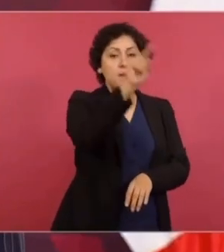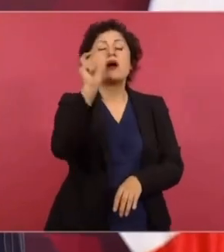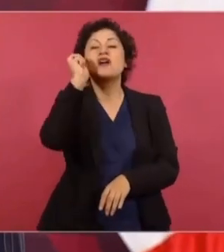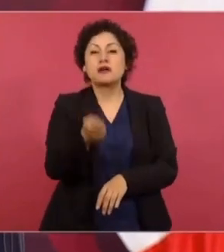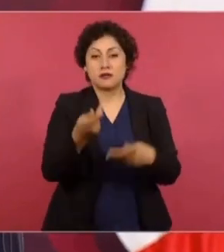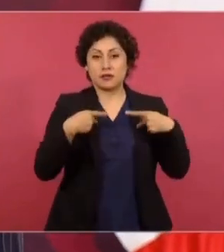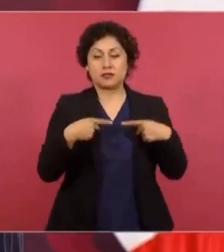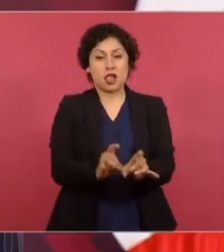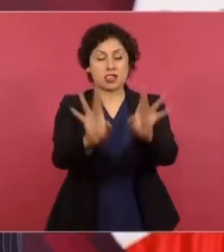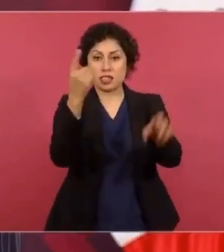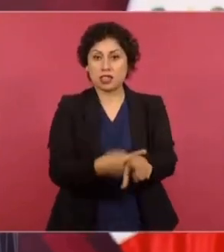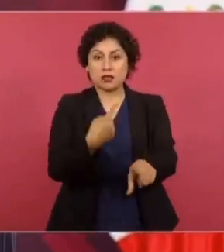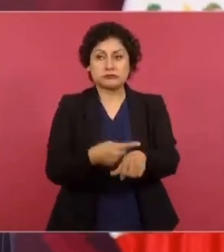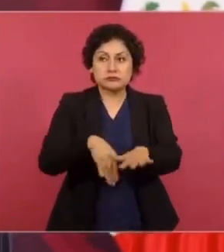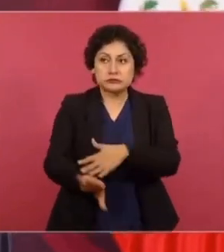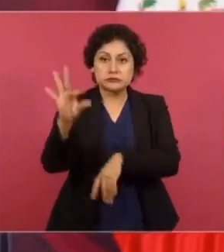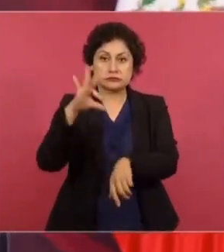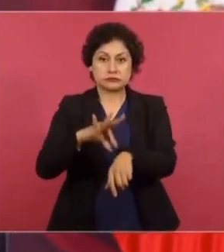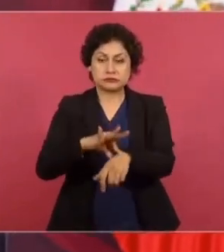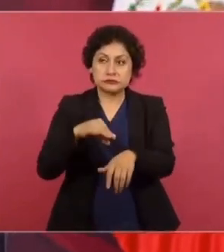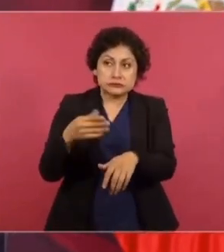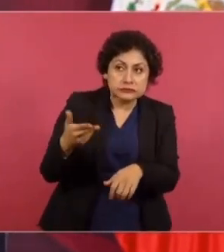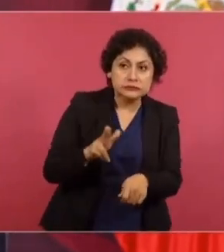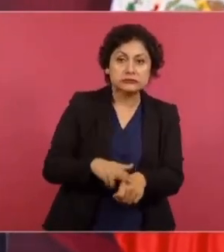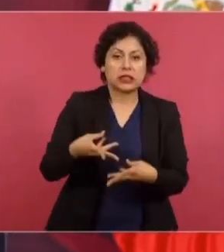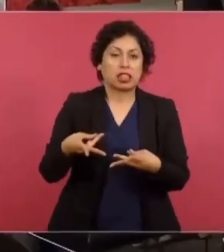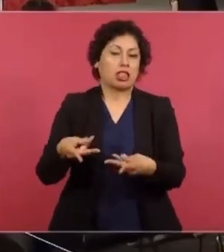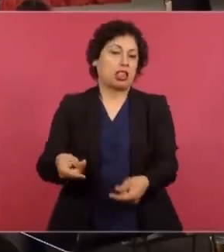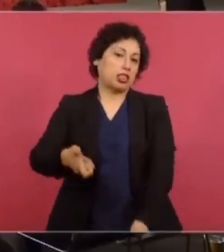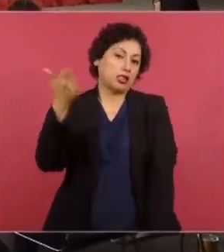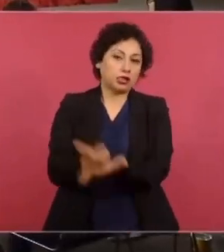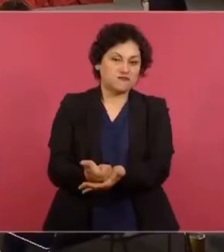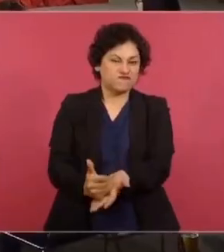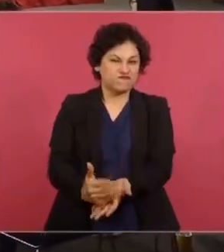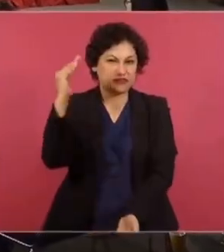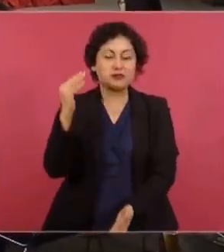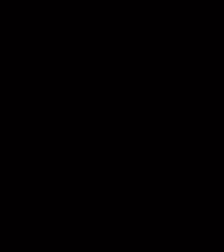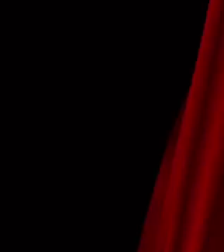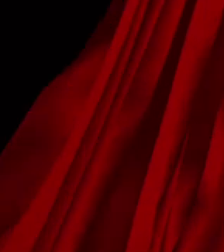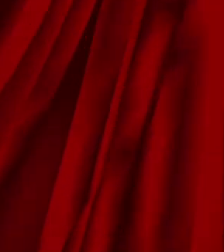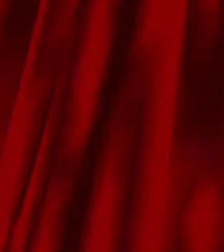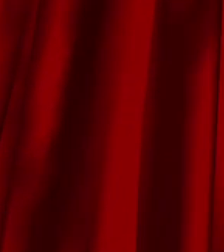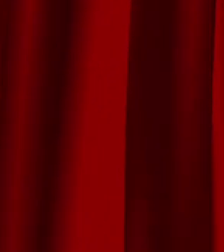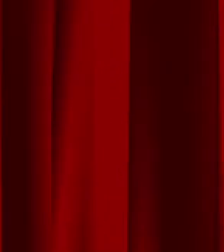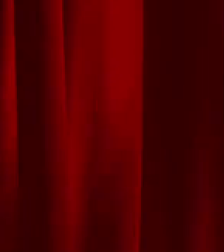Entonces sí va a ser un buen sistema de salud pública. Bueno, pues vamos.